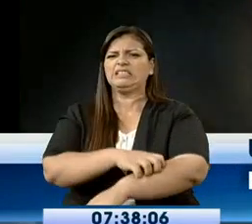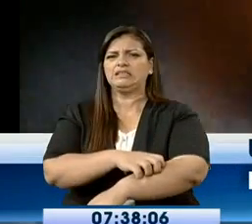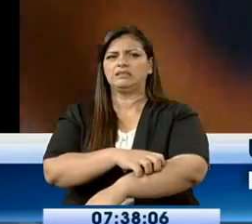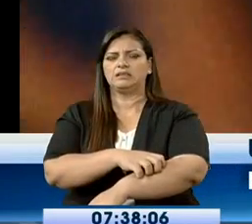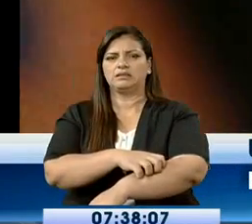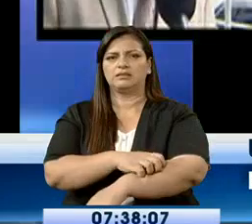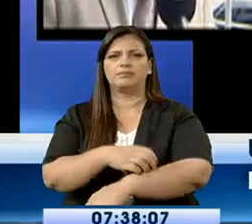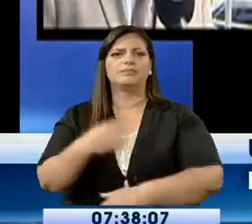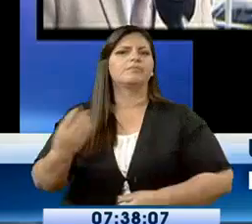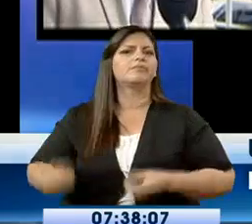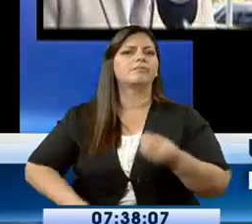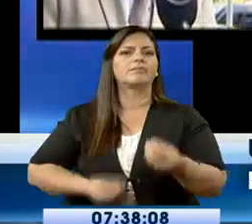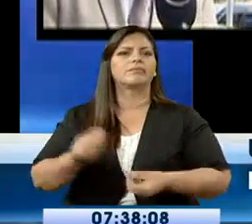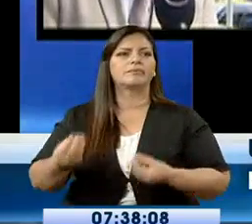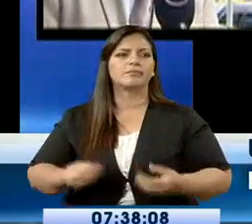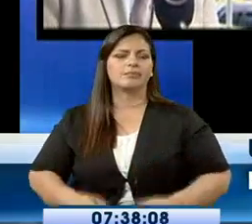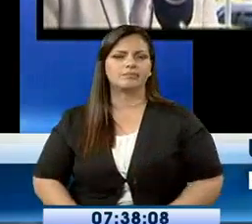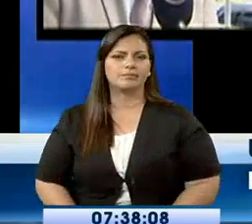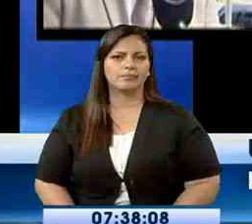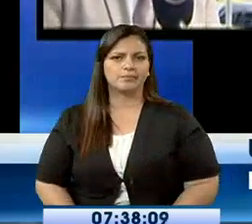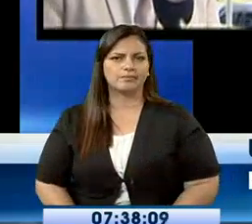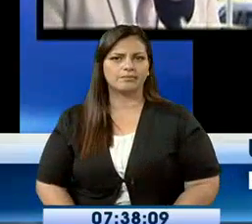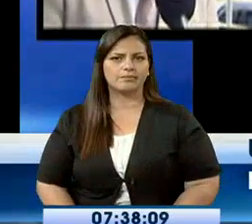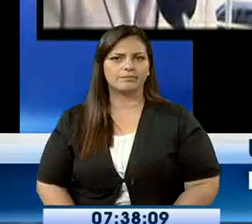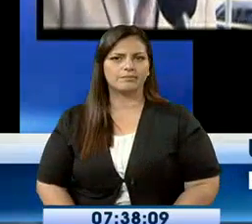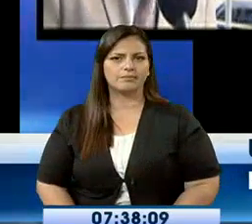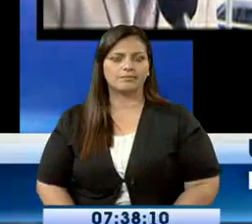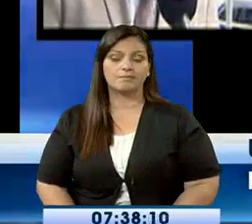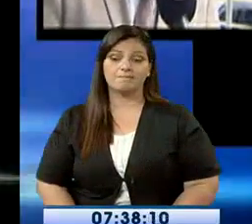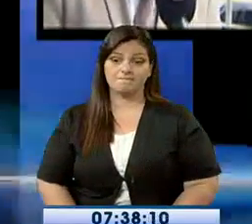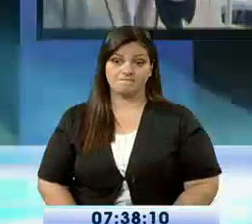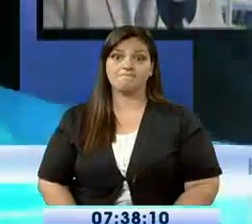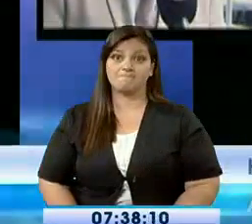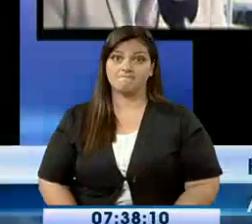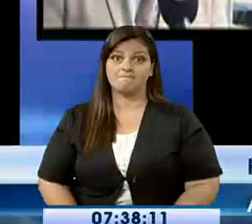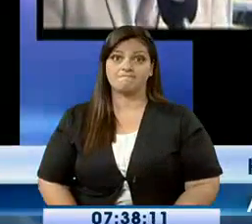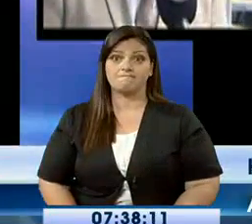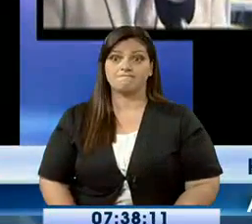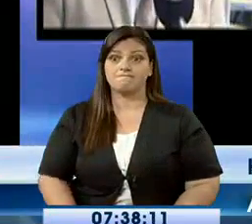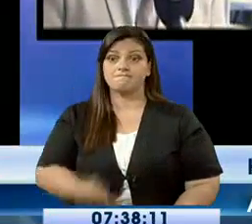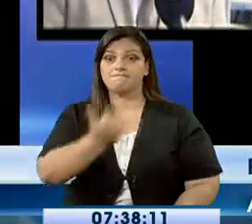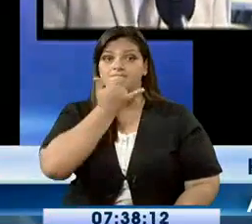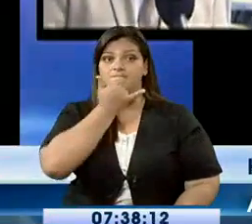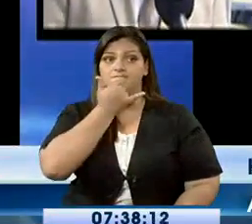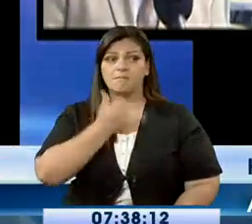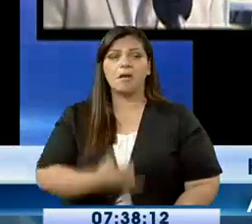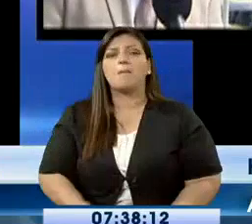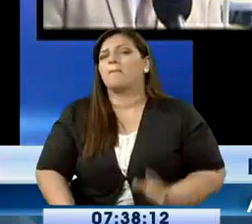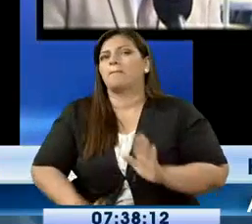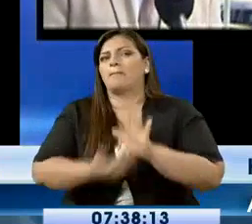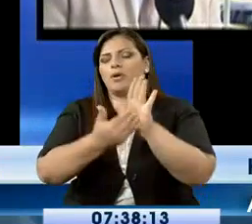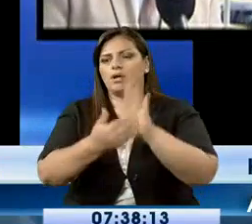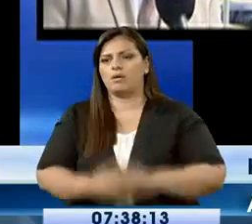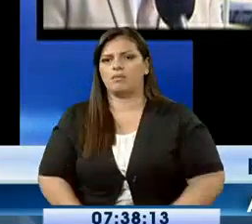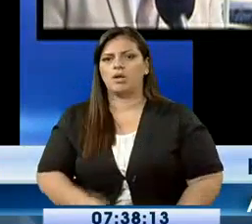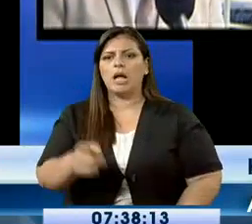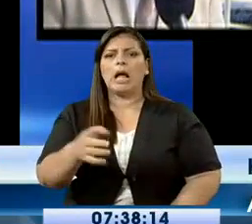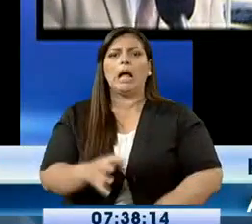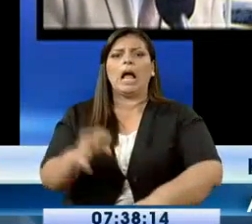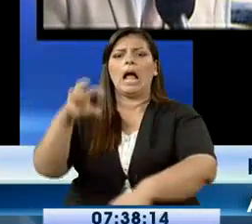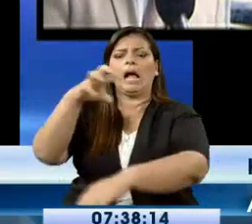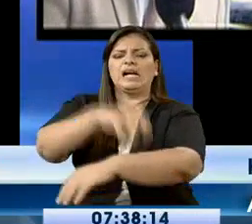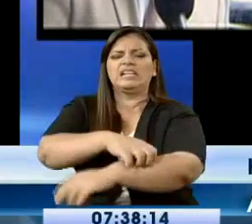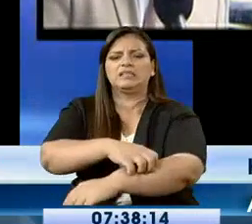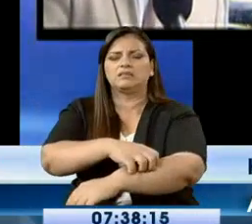cuasi delitos, un delito civil, a lo que simplemente ocasiona un resarcimiento económico